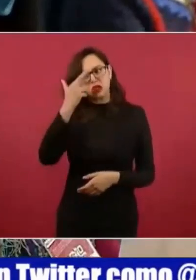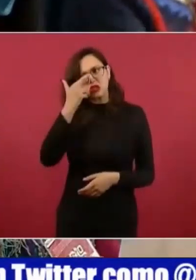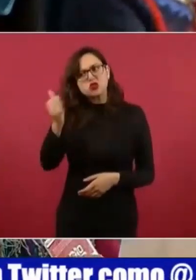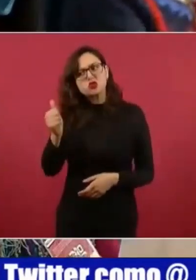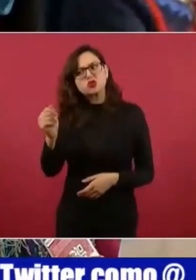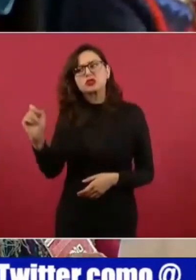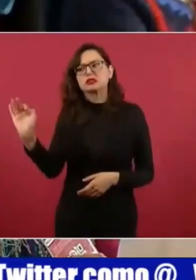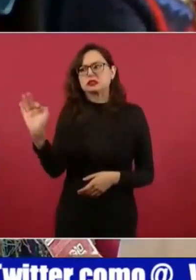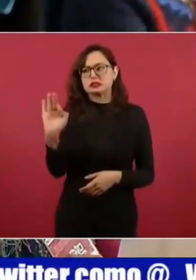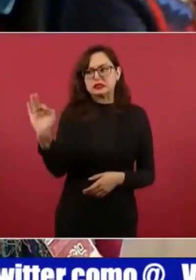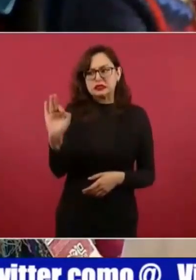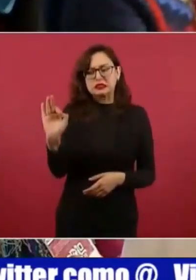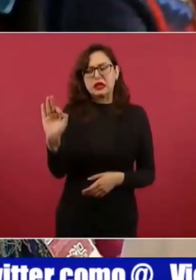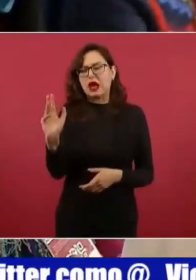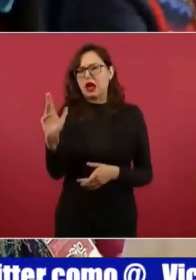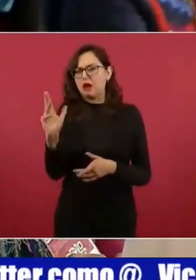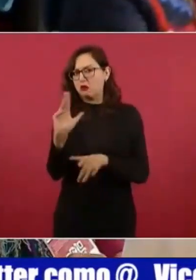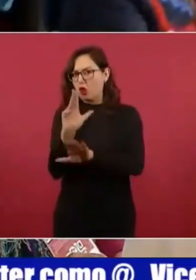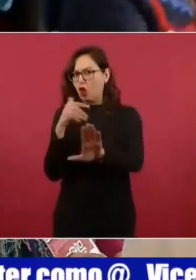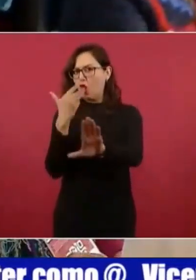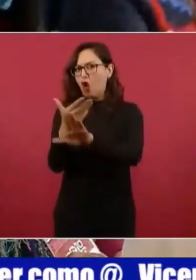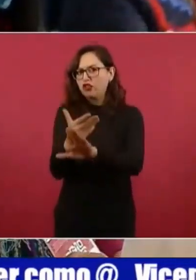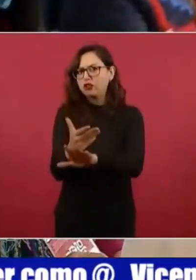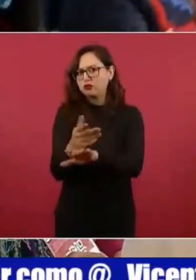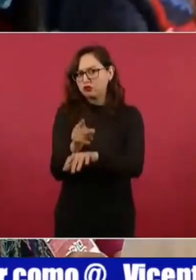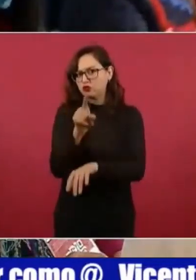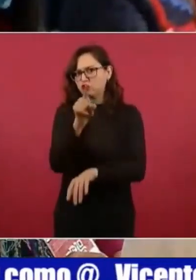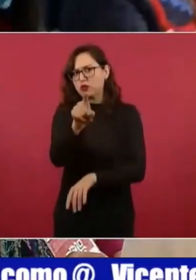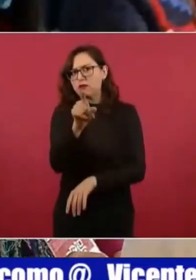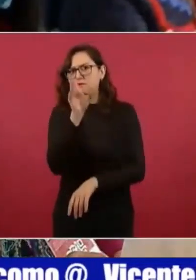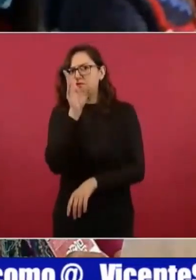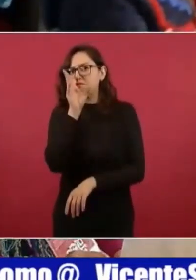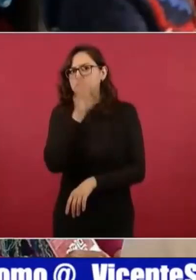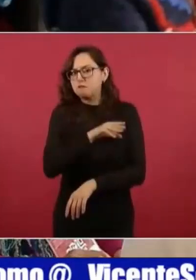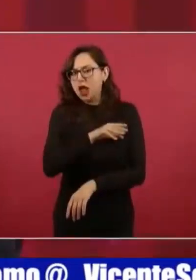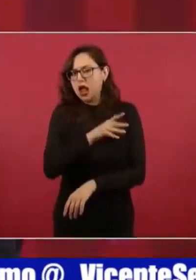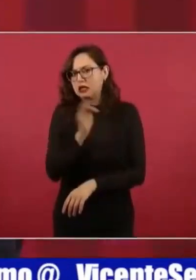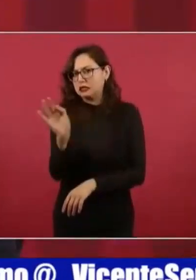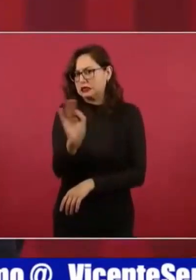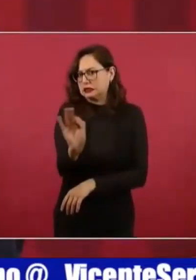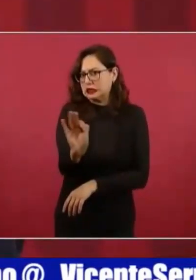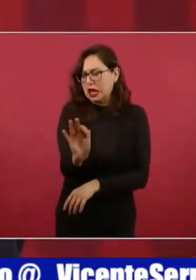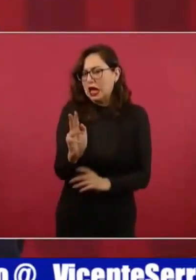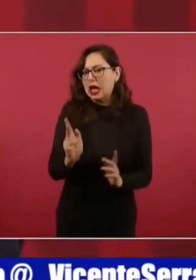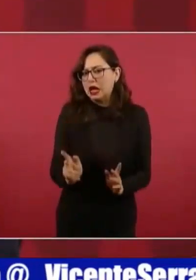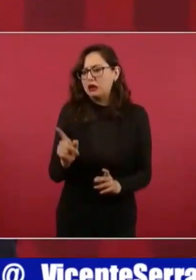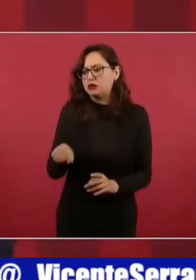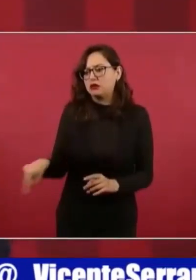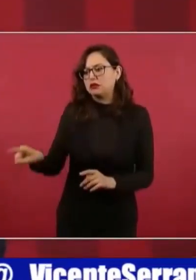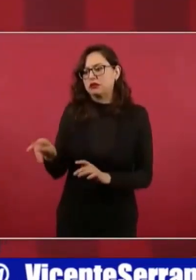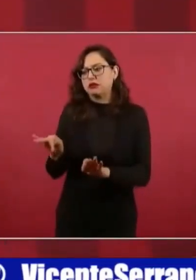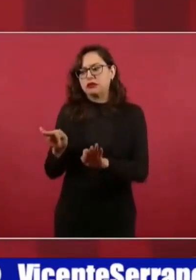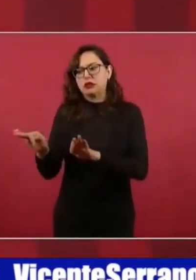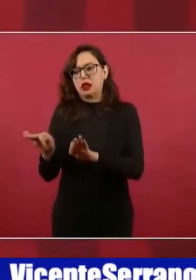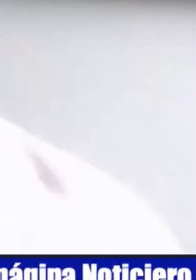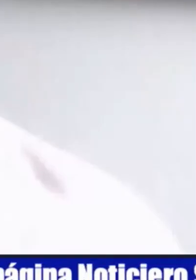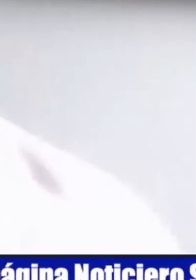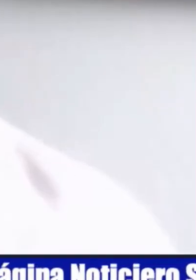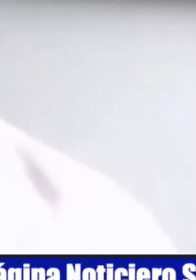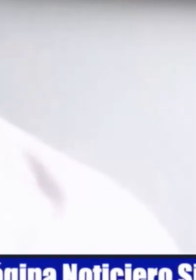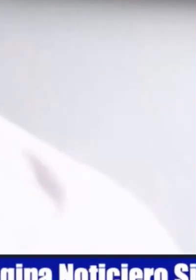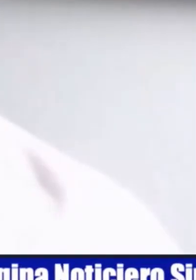bien, muy detenidamente, y ahí nos va a dar los elementos de con quién se informó. Si yo voy a